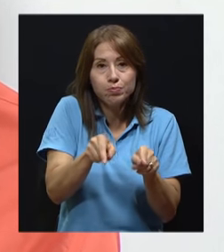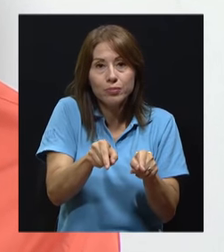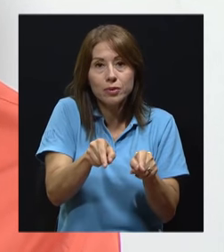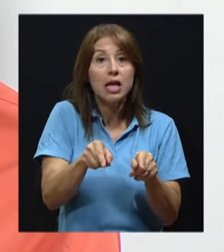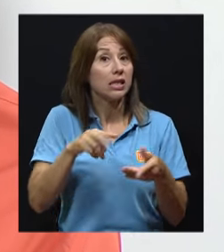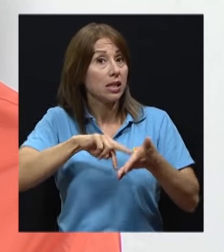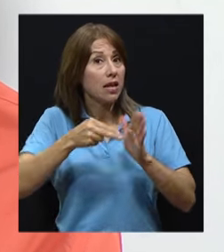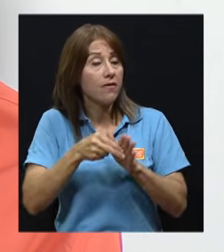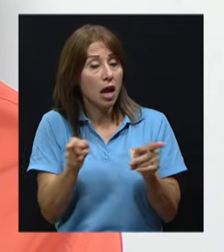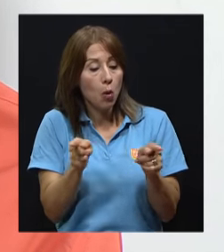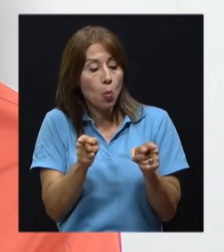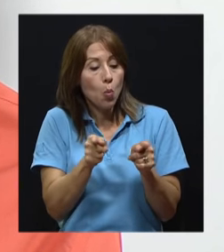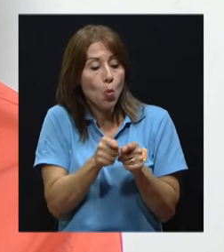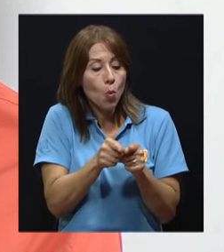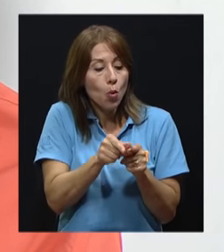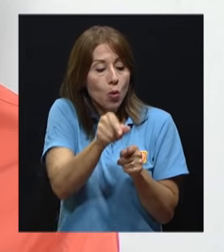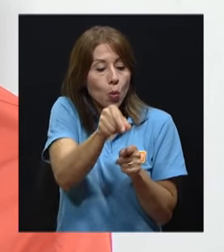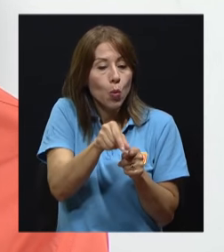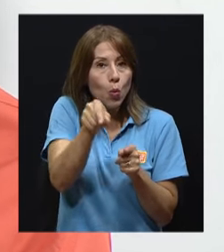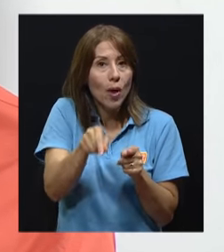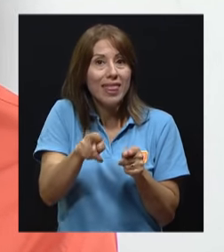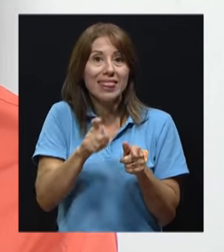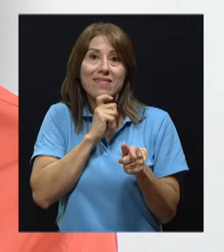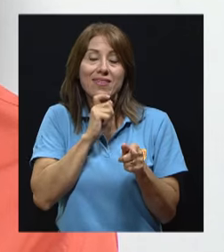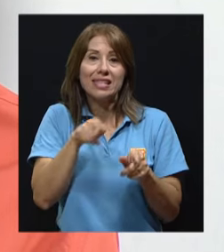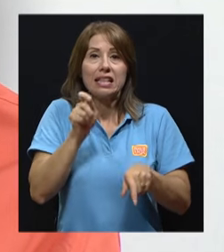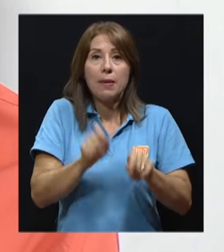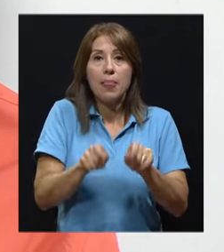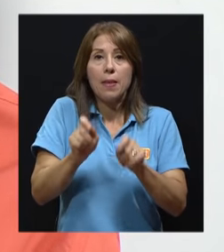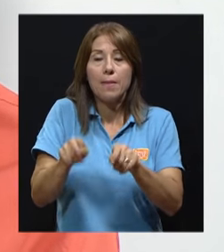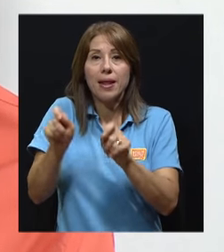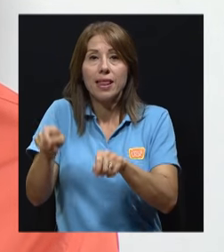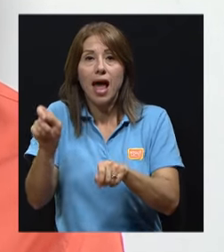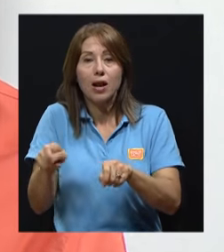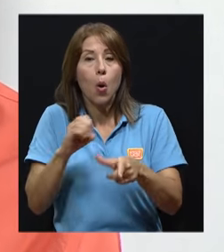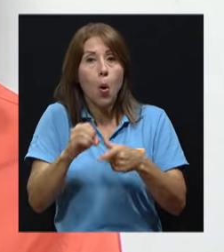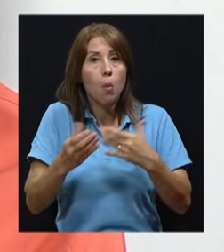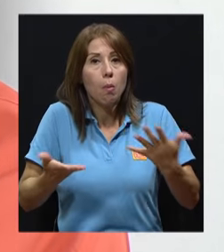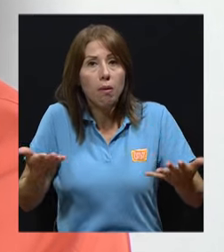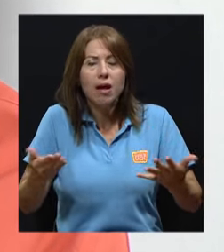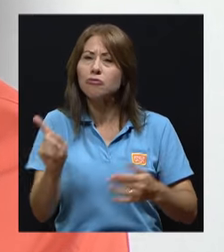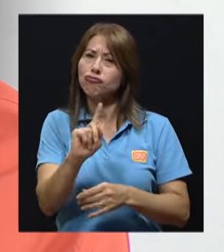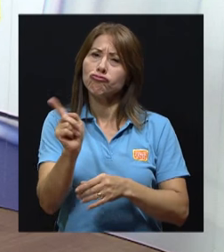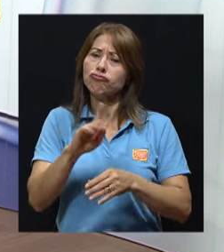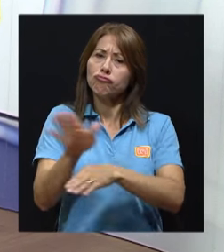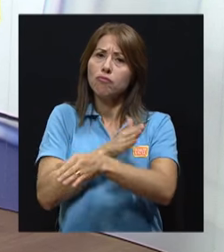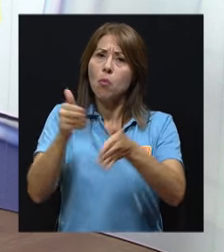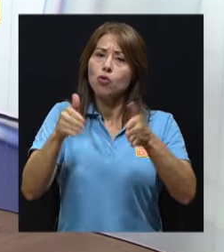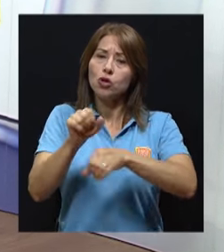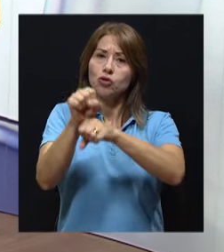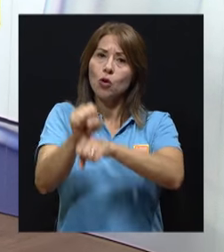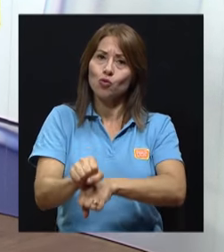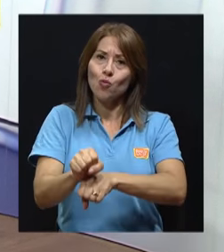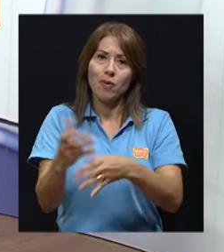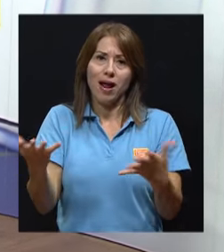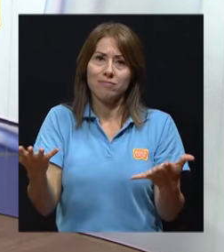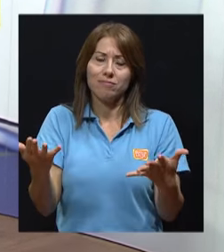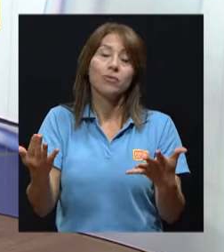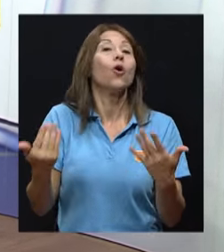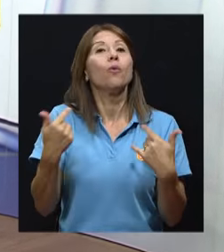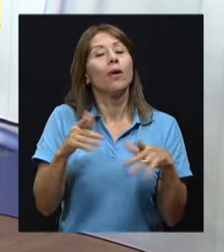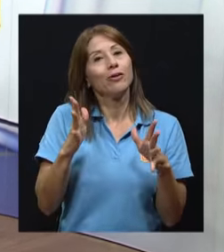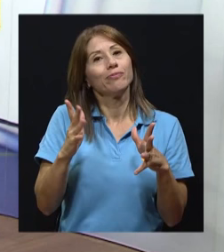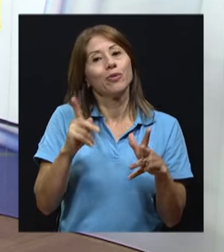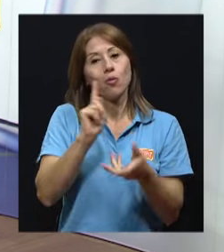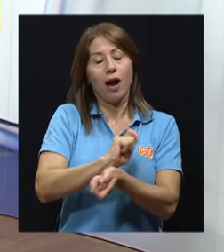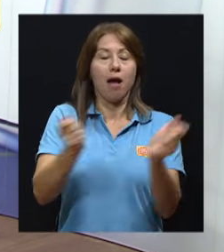entre más delgadita la tecla más difícil de interpretar o no me equivoco no porque la los músicos se acostumbran claro cada región se acostumbra claro cuando